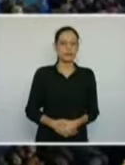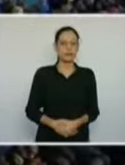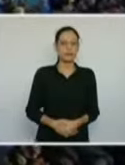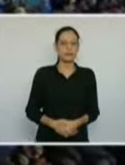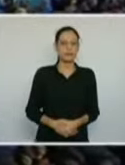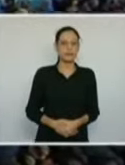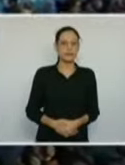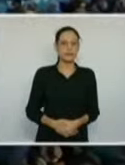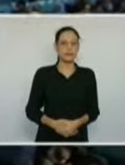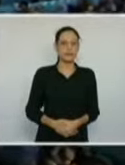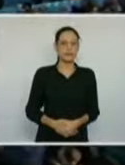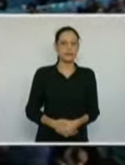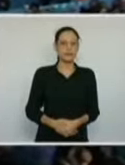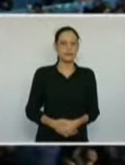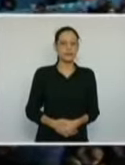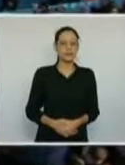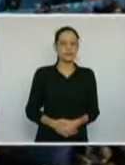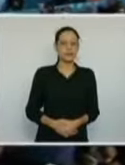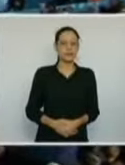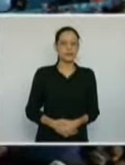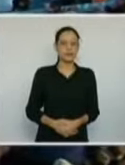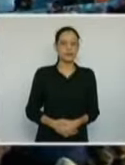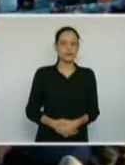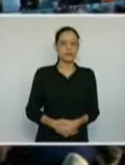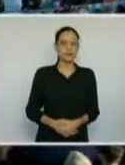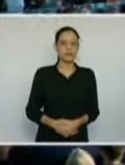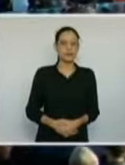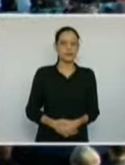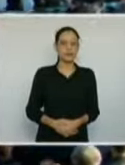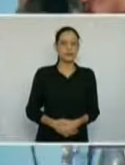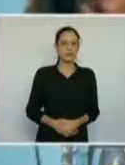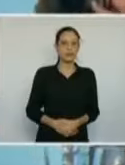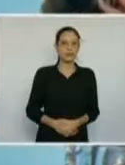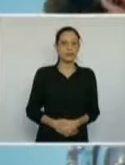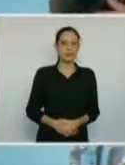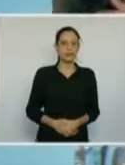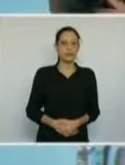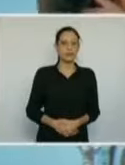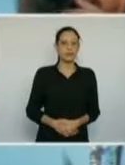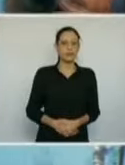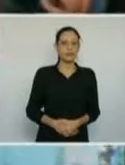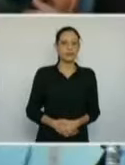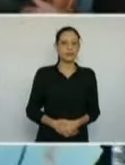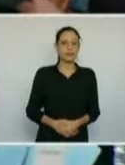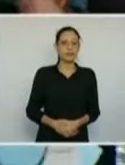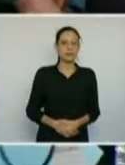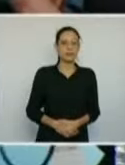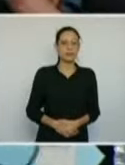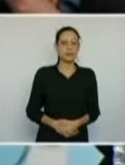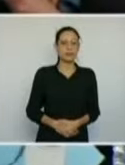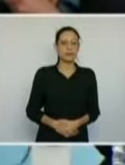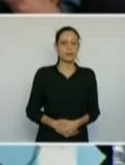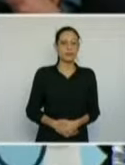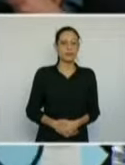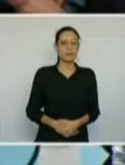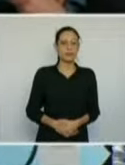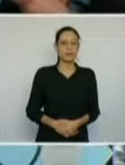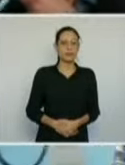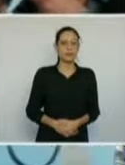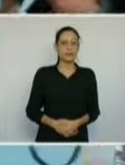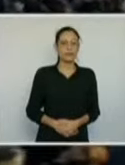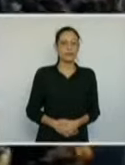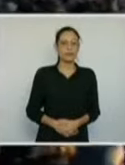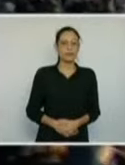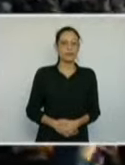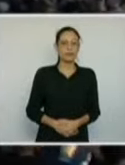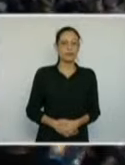del retraso tarifario, porque completo, lo que quedó ayer completo. Es eso, sí, completo. Sí. Bueno, pero aparte de como... Con lo que le costó